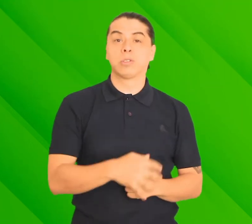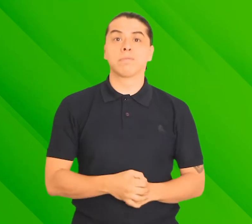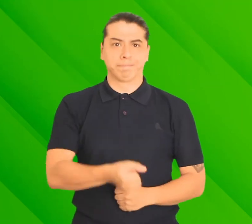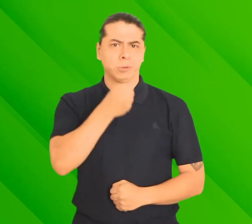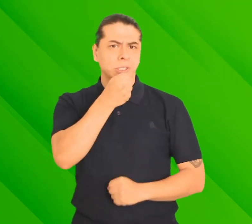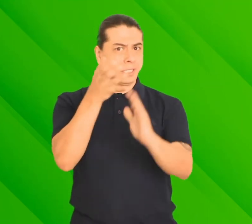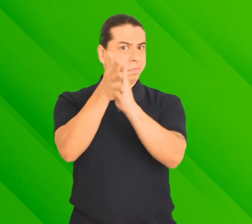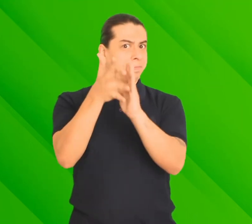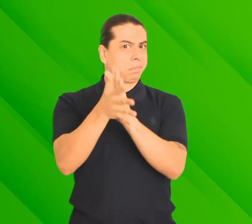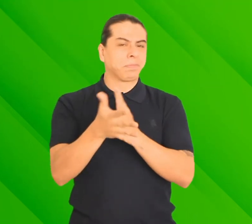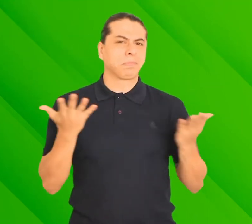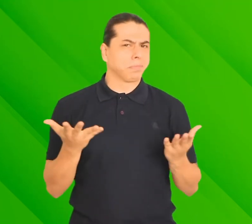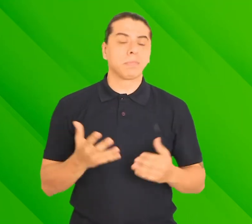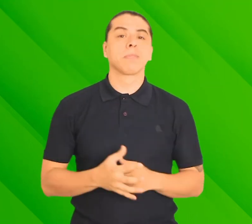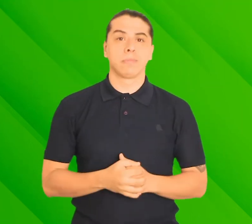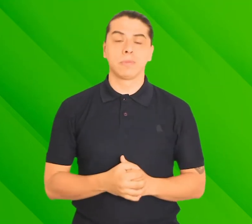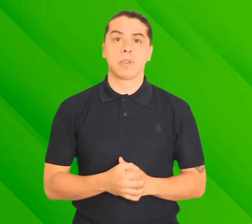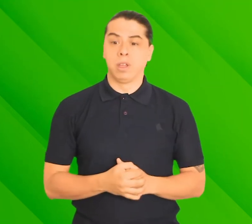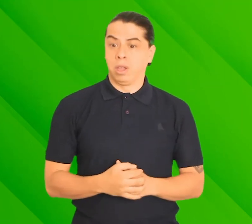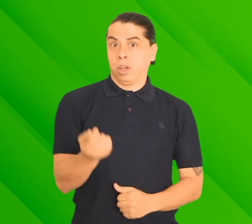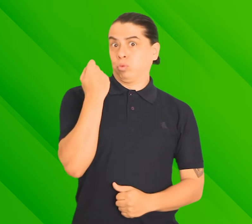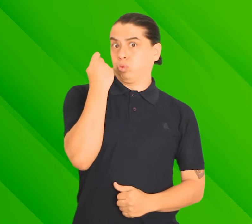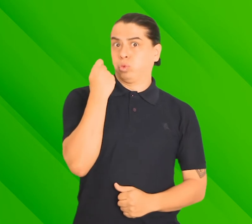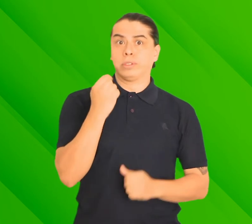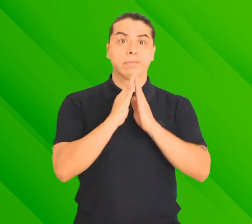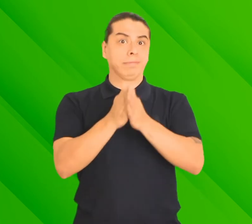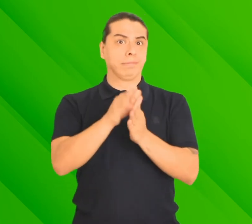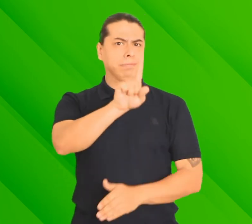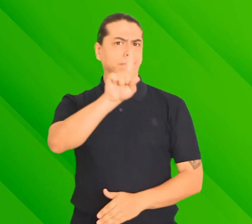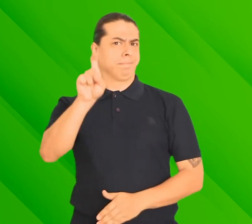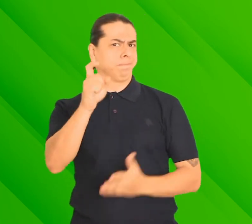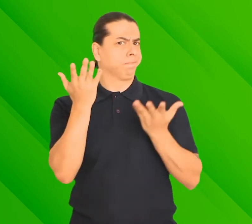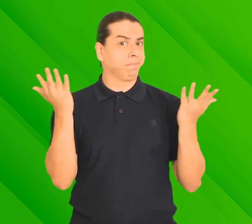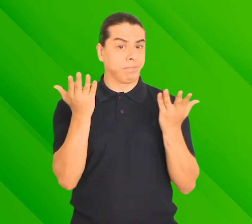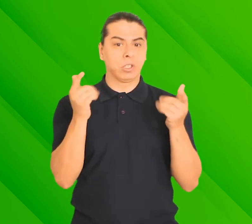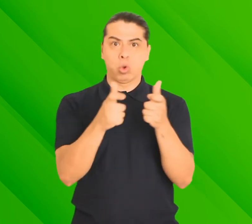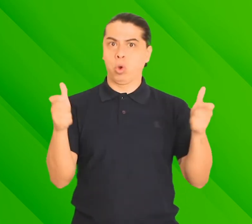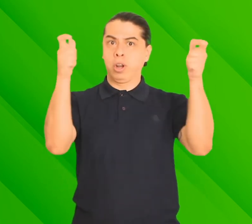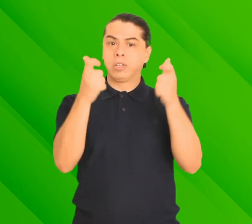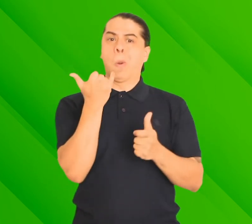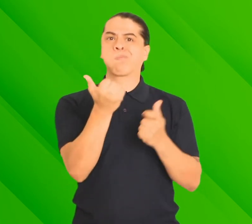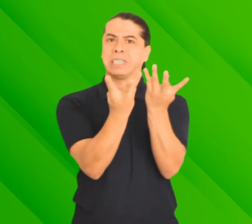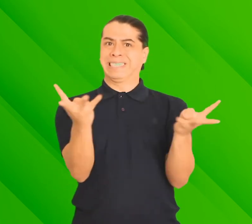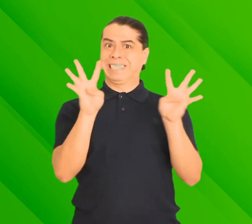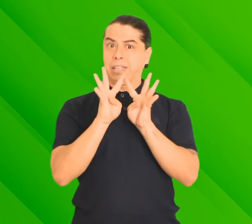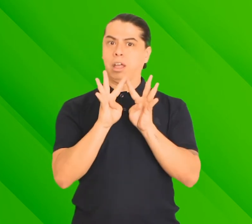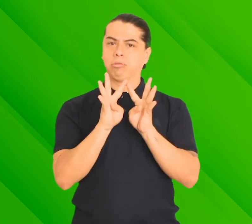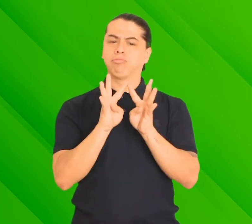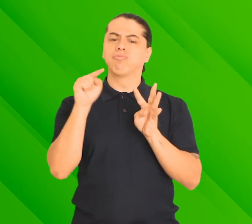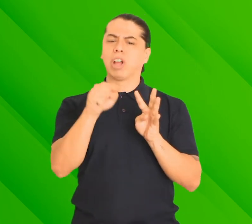Hola, un saludo para todos. Les tenemos una noticia. El pasado 16 de diciembre,